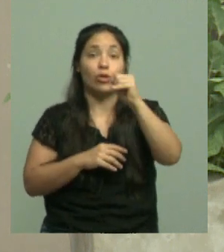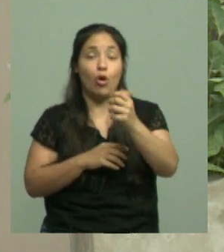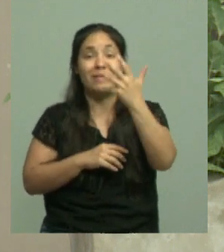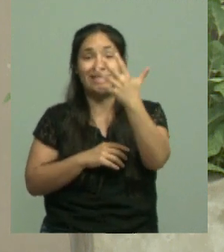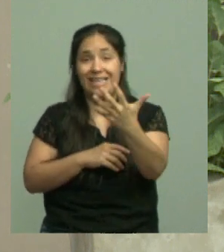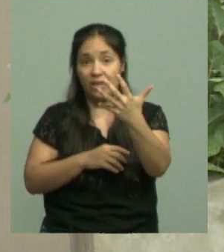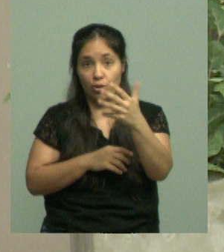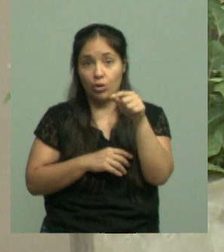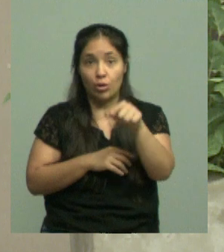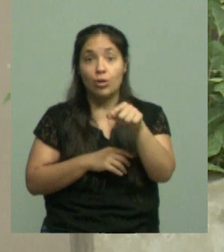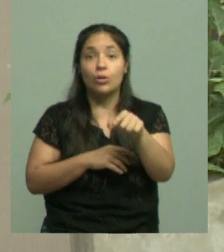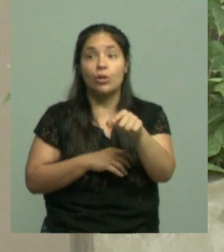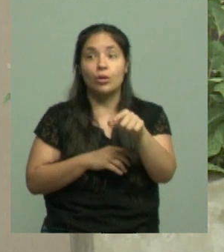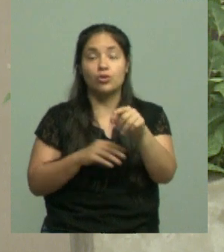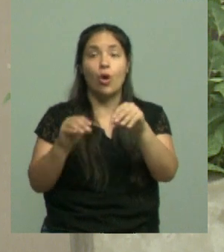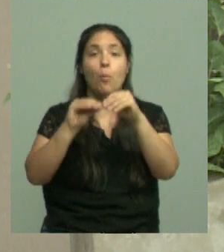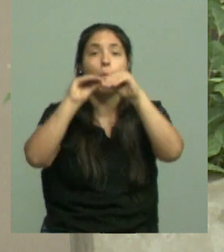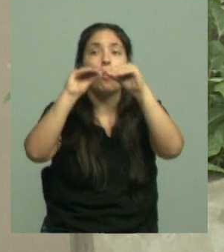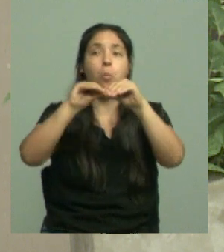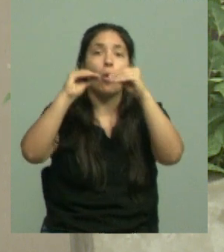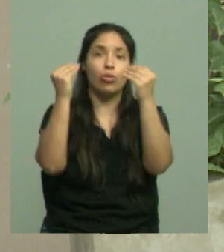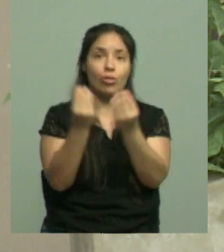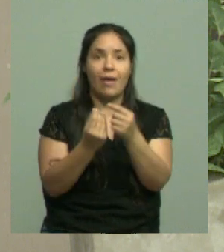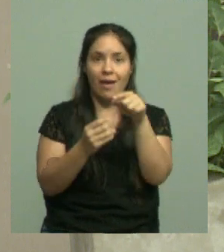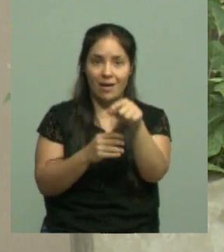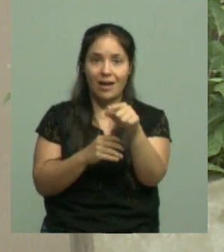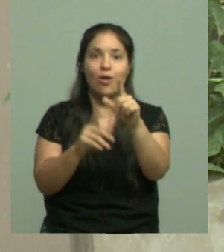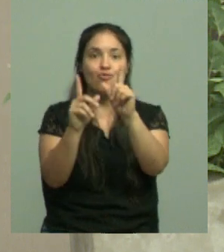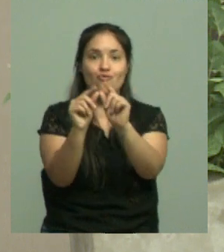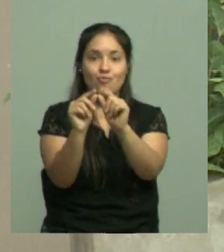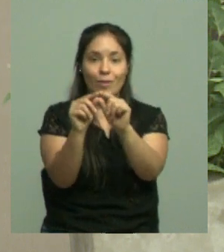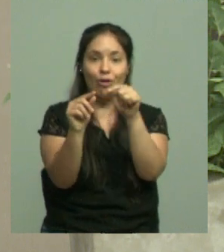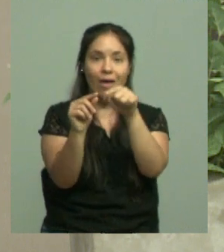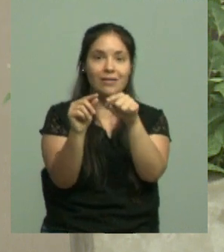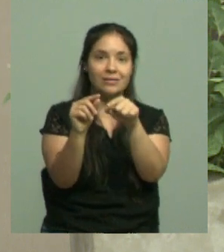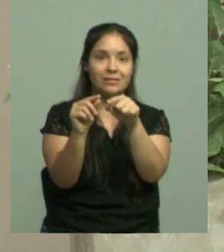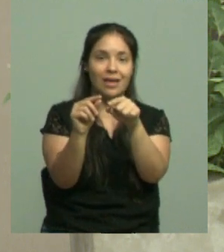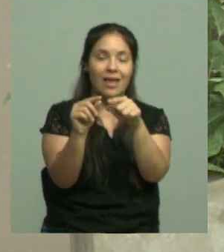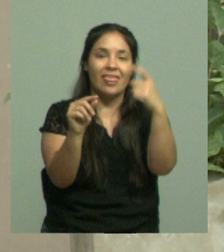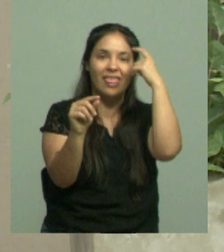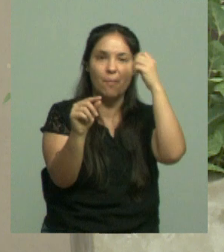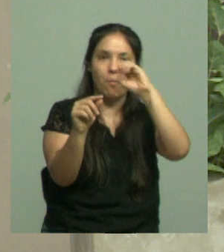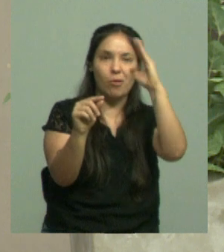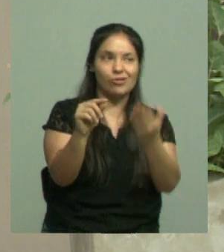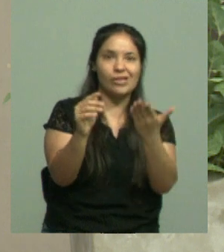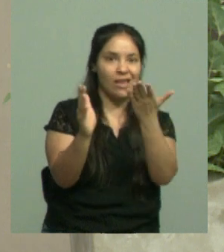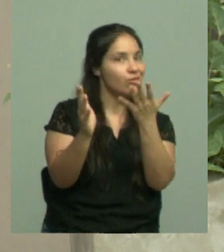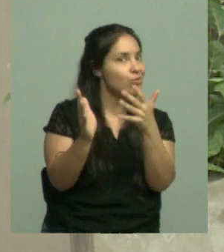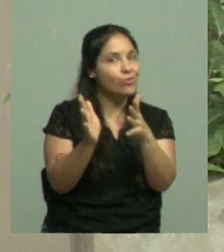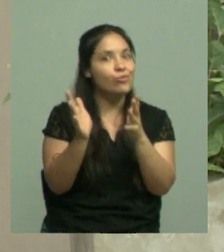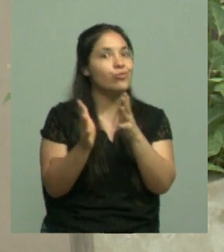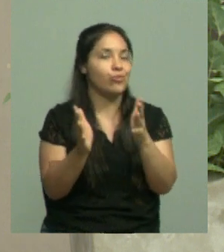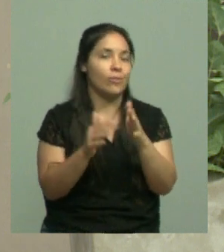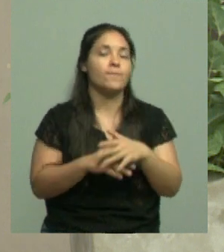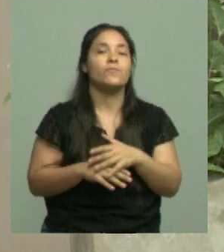que pondera. ¿Qué quiere decir? Que pesa en el indicador, tiene un peso del 10%. O sea, te está diciendo que vos